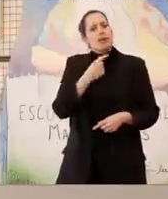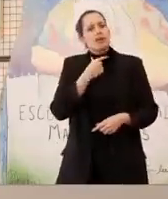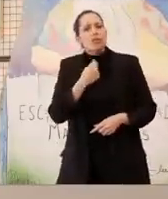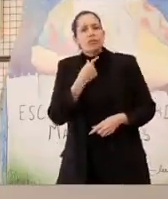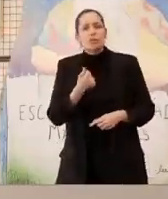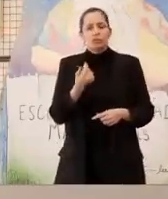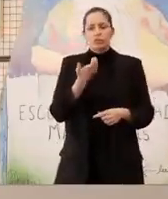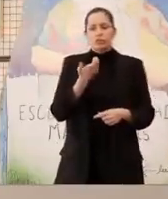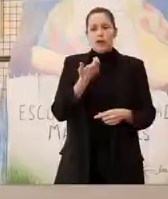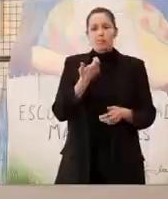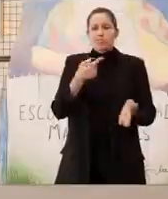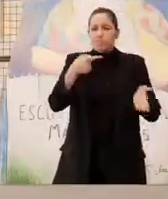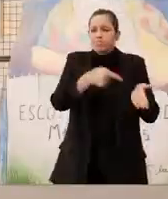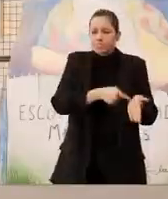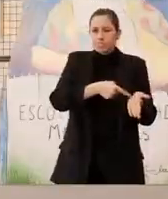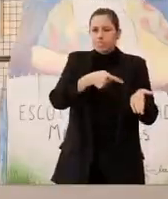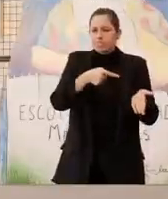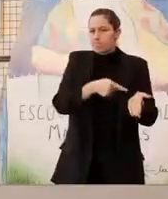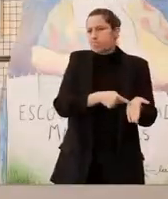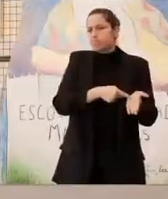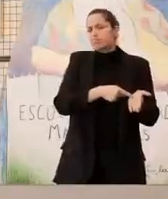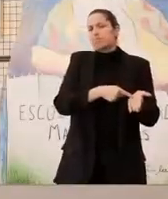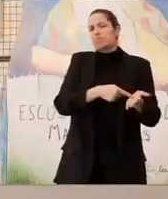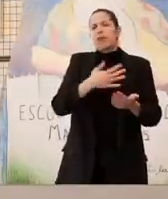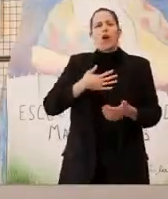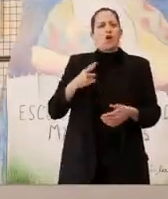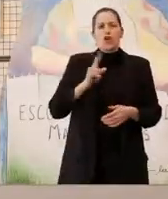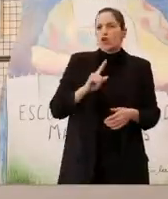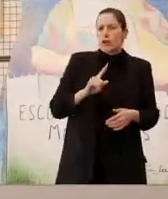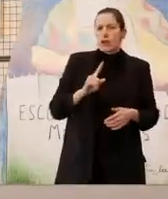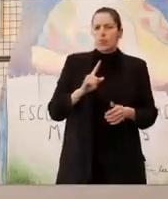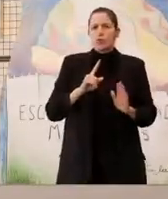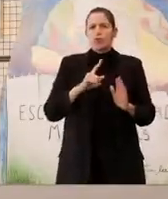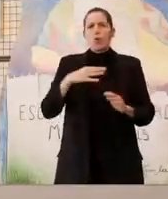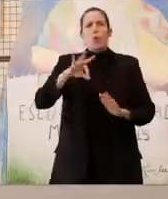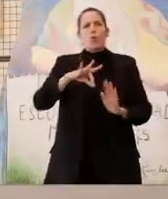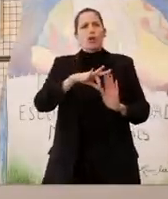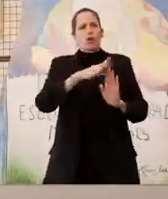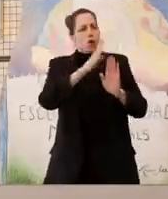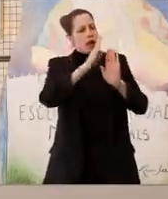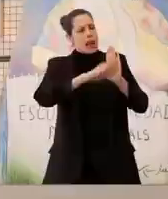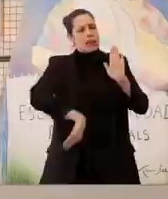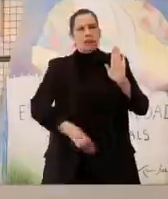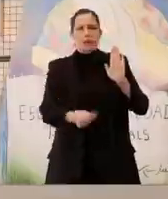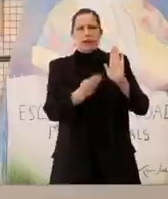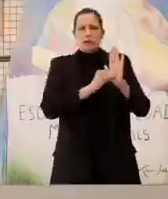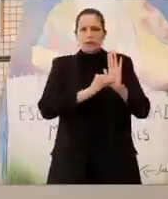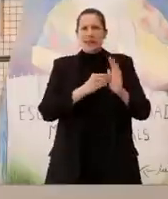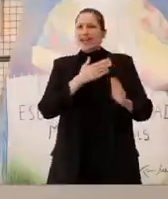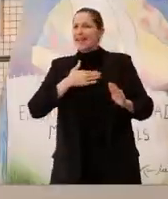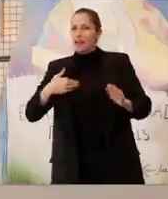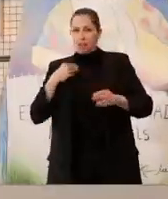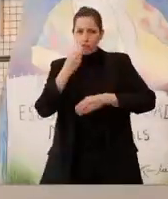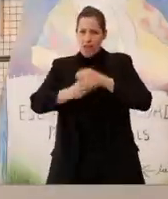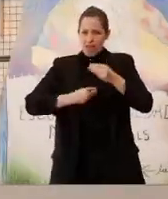reivindicación de no queremos estar solo en las listas lo que queremos hacer las listas esa